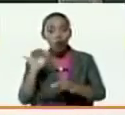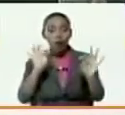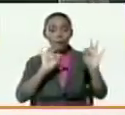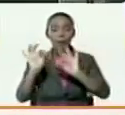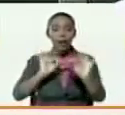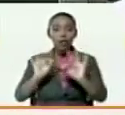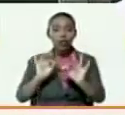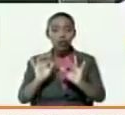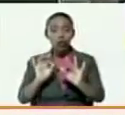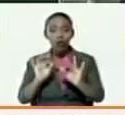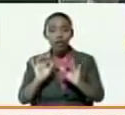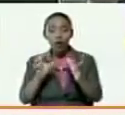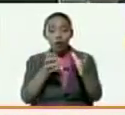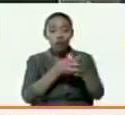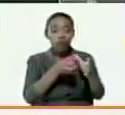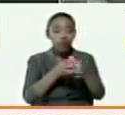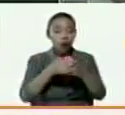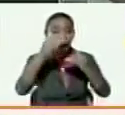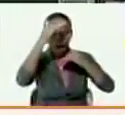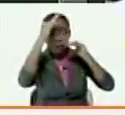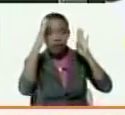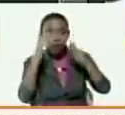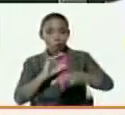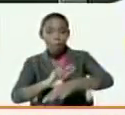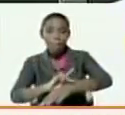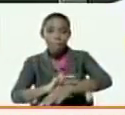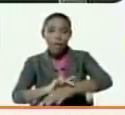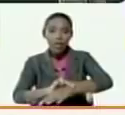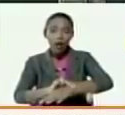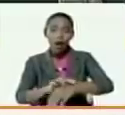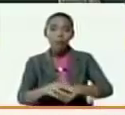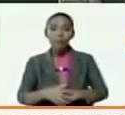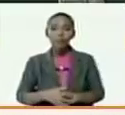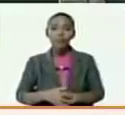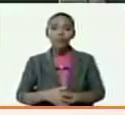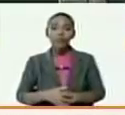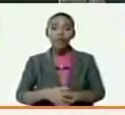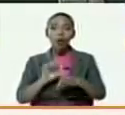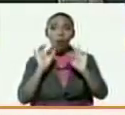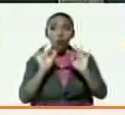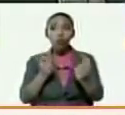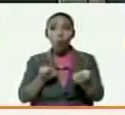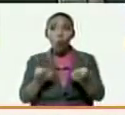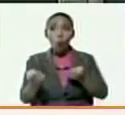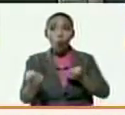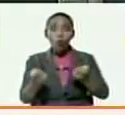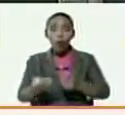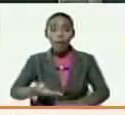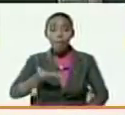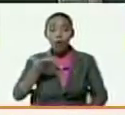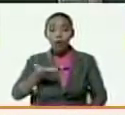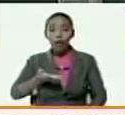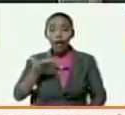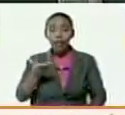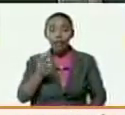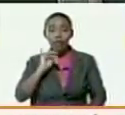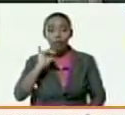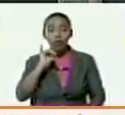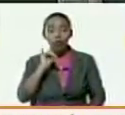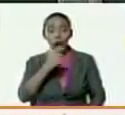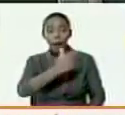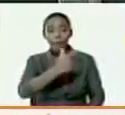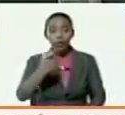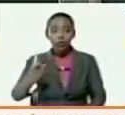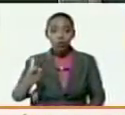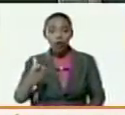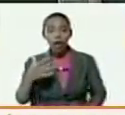de los equipos de atención médica y de los puntos de control es muy importante. La información al personal de